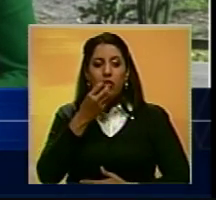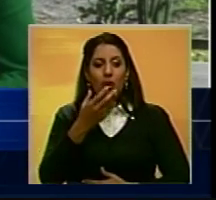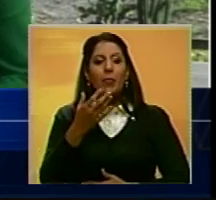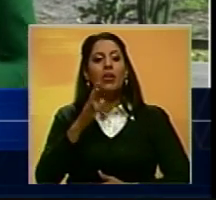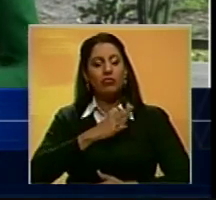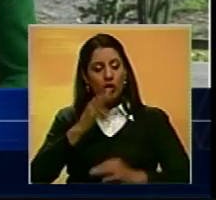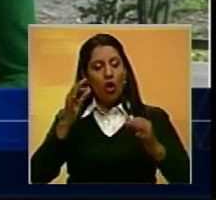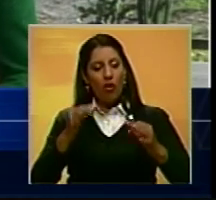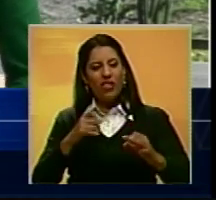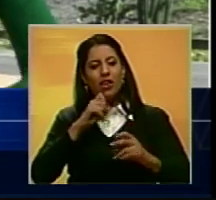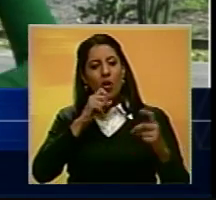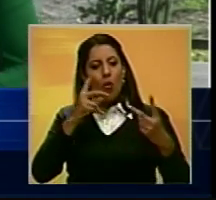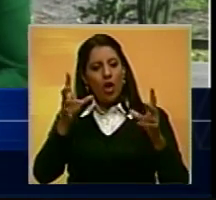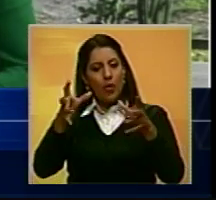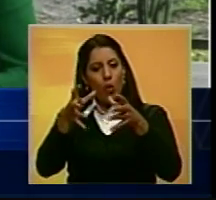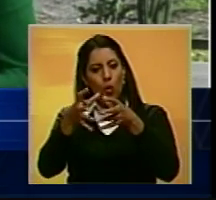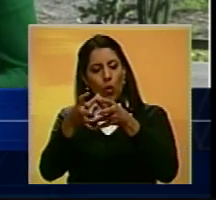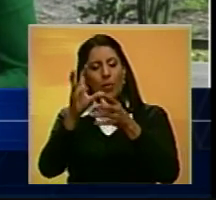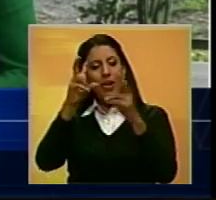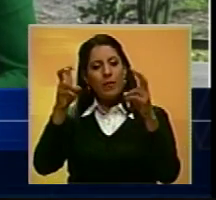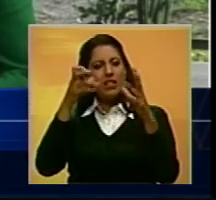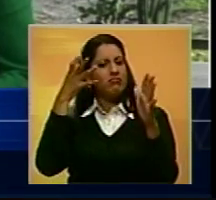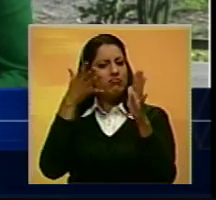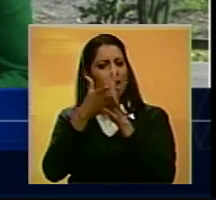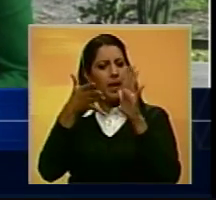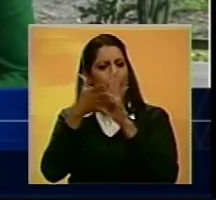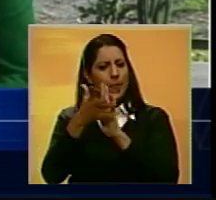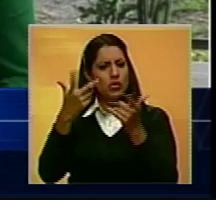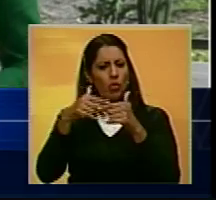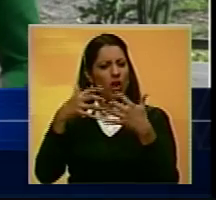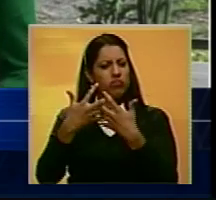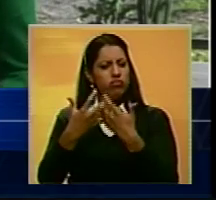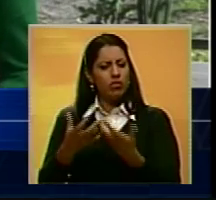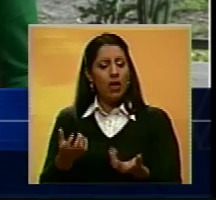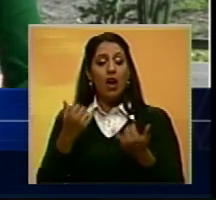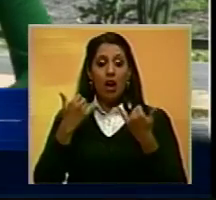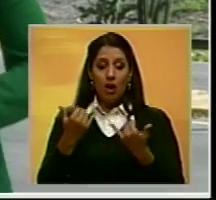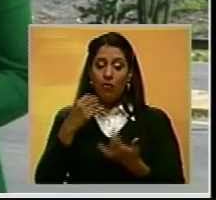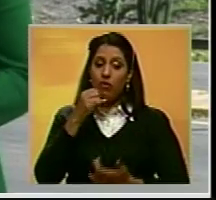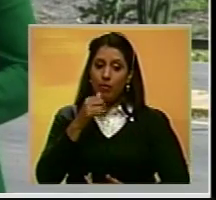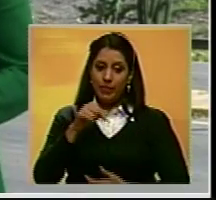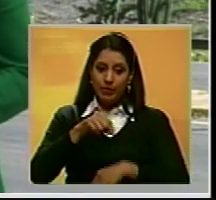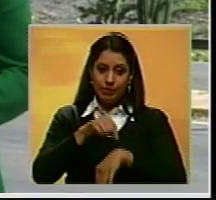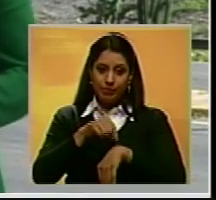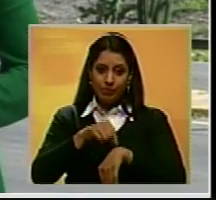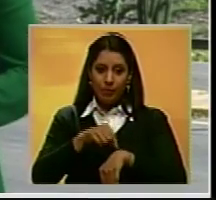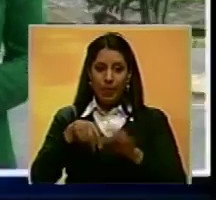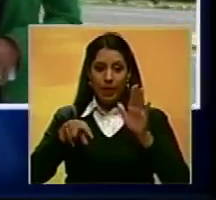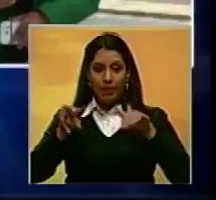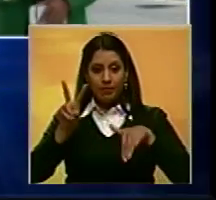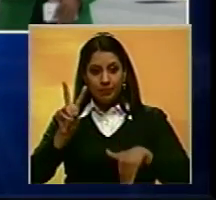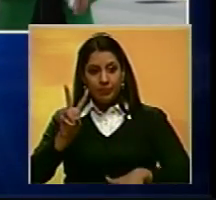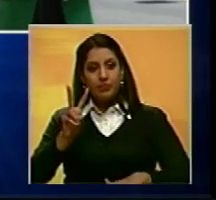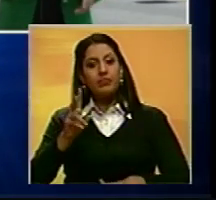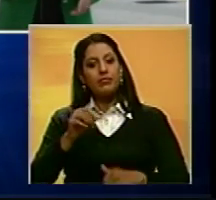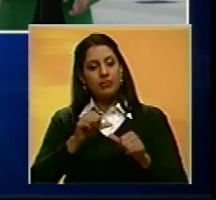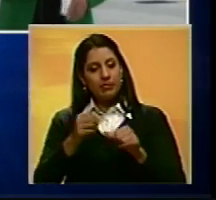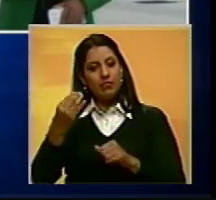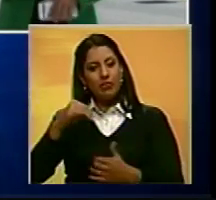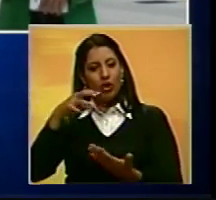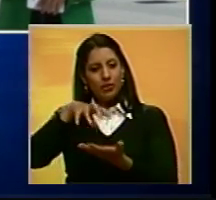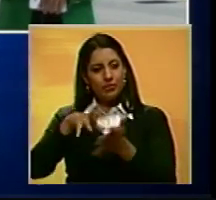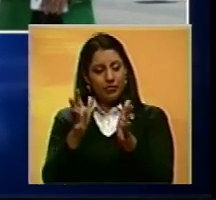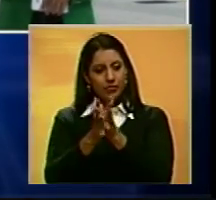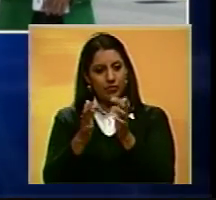fue conformado un equipo para que investigara las causas del incendio. Esta es la información que manejamos a esta hora del mediodía desde el